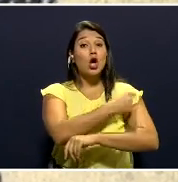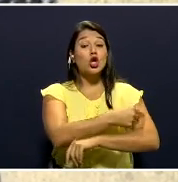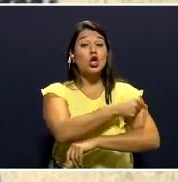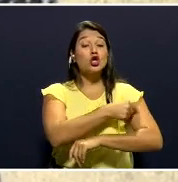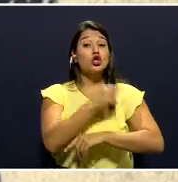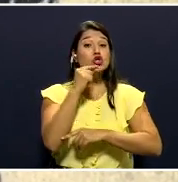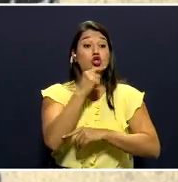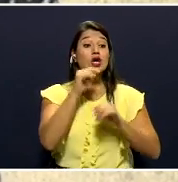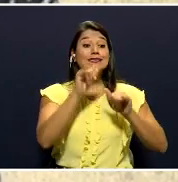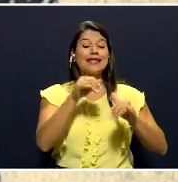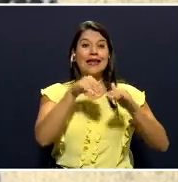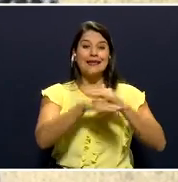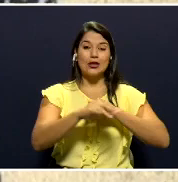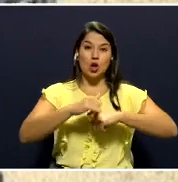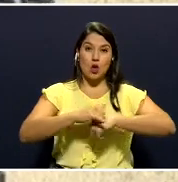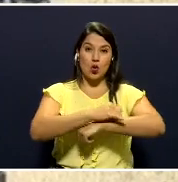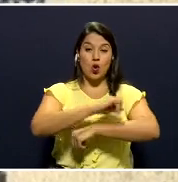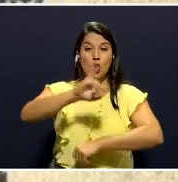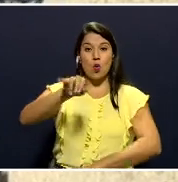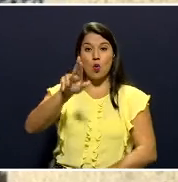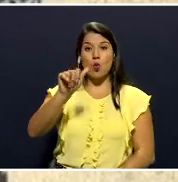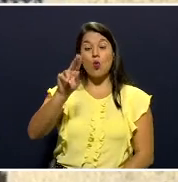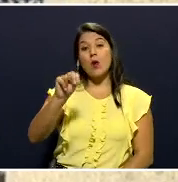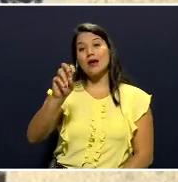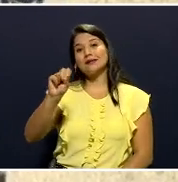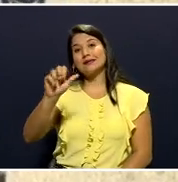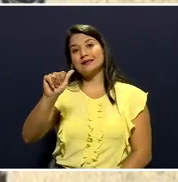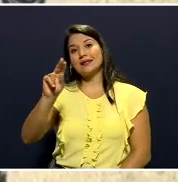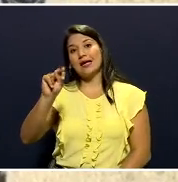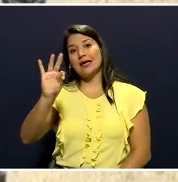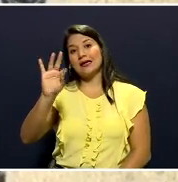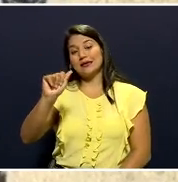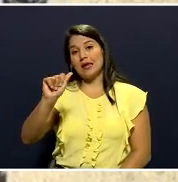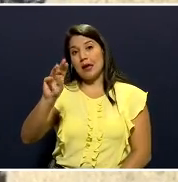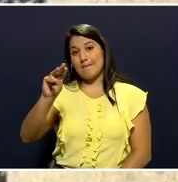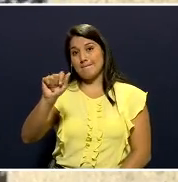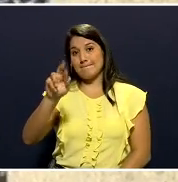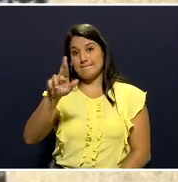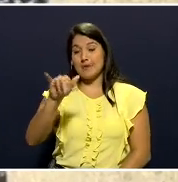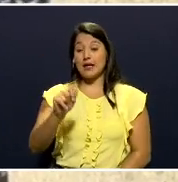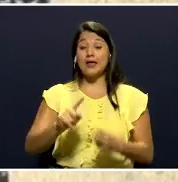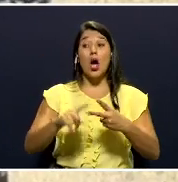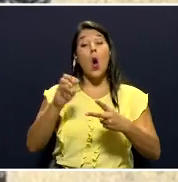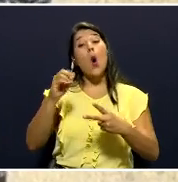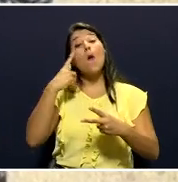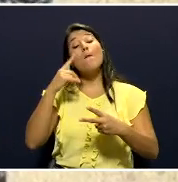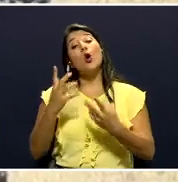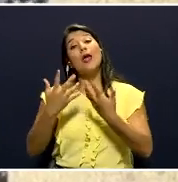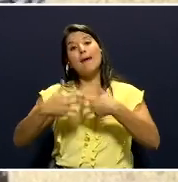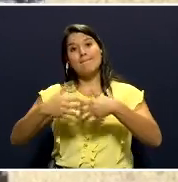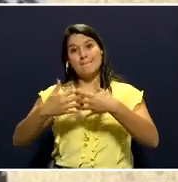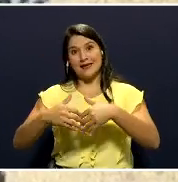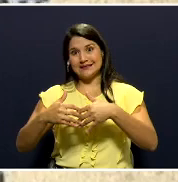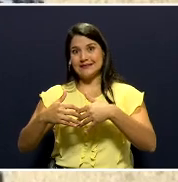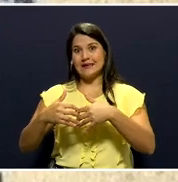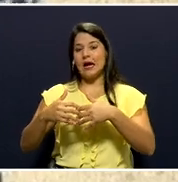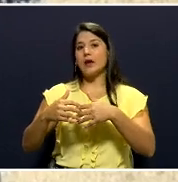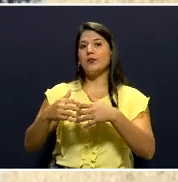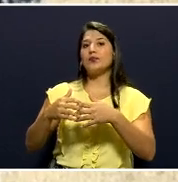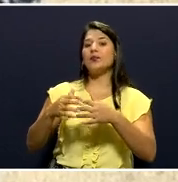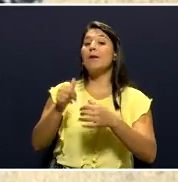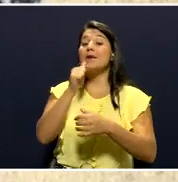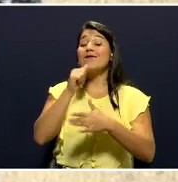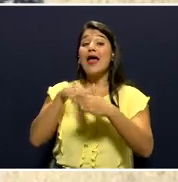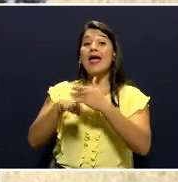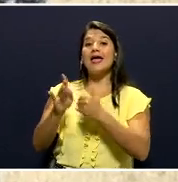del aeropuerto Juan Santamaría, o bien por la empresa Life Support en Coriport, en Liberia. Son personas que